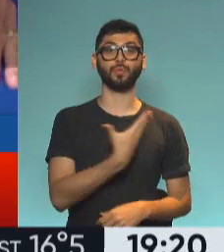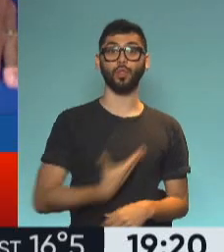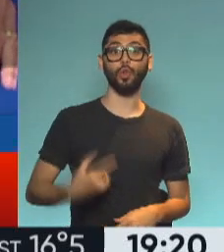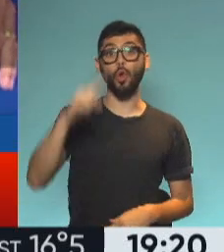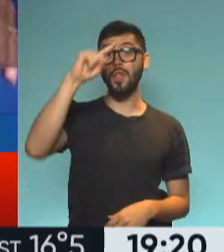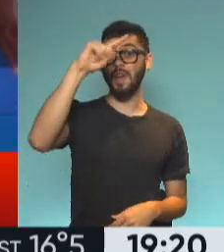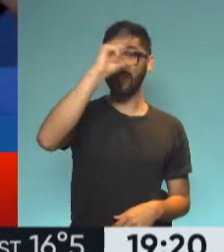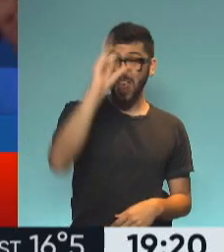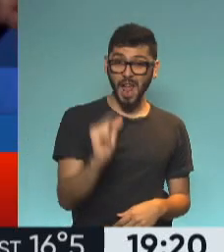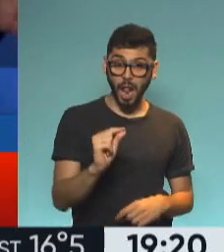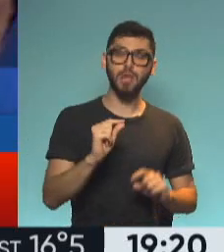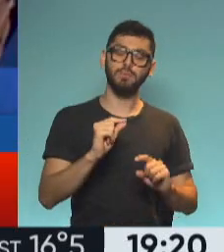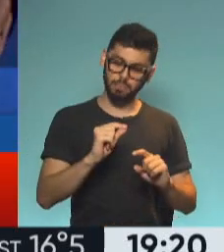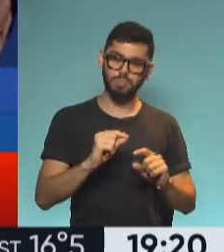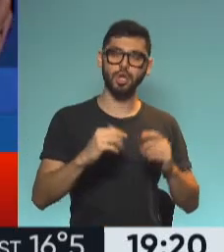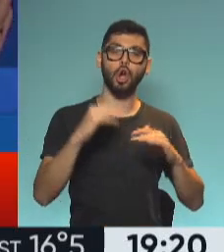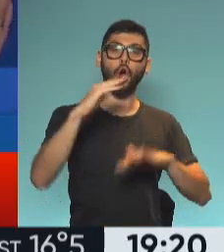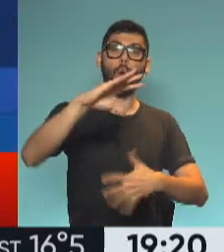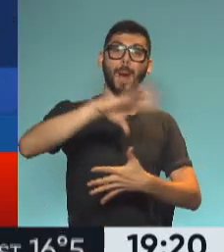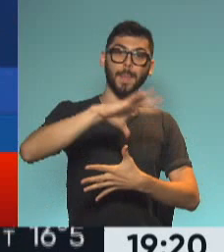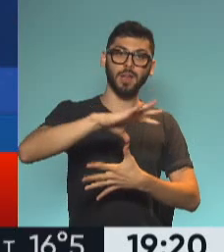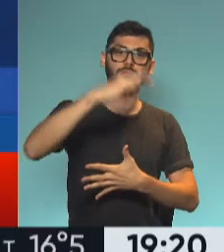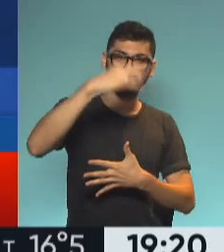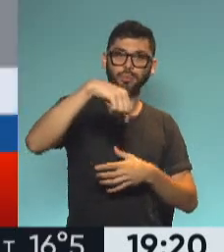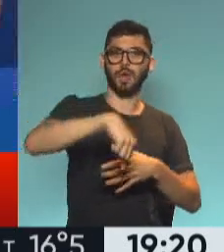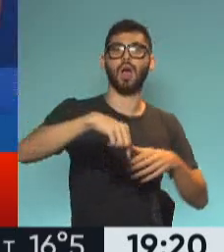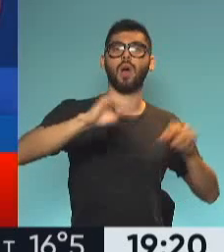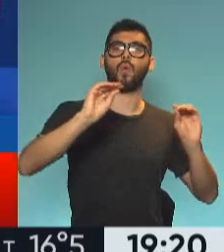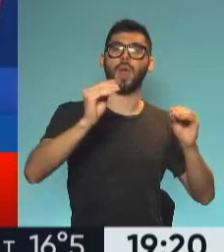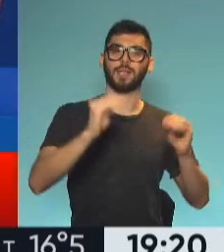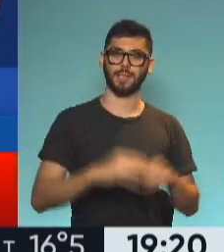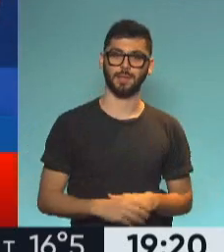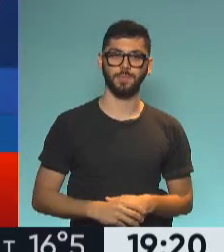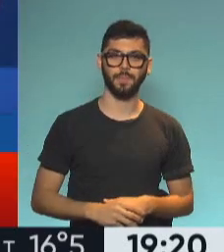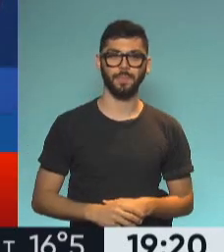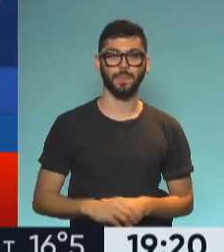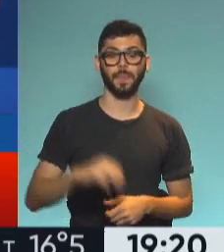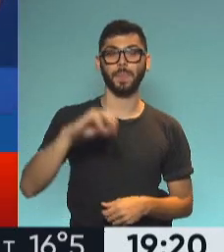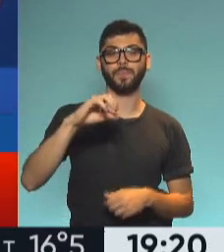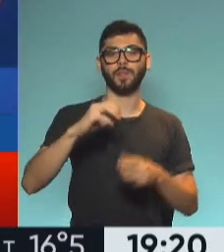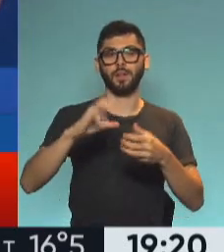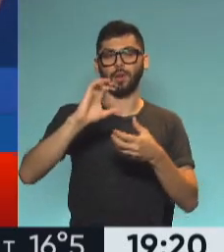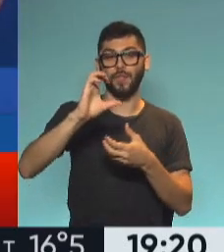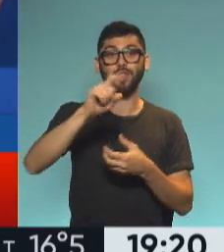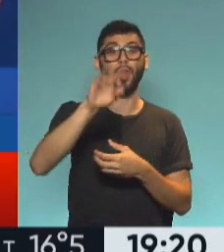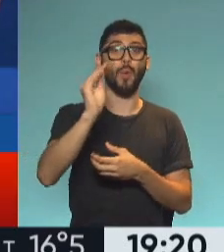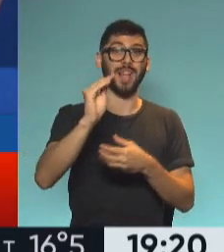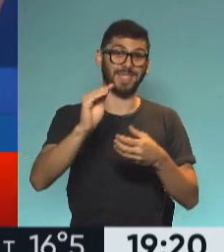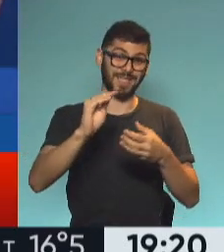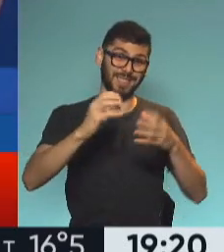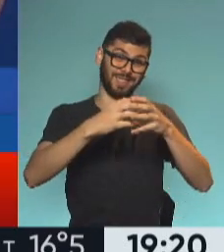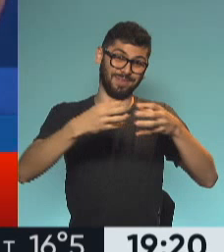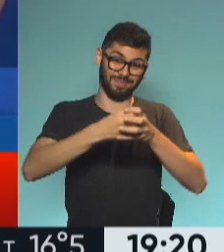federal, será realizada la Copa América no Brasil. Fui procurado pela CBF con información